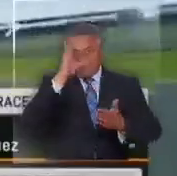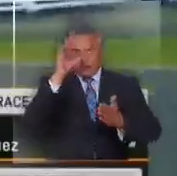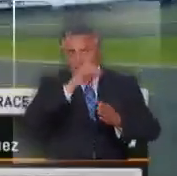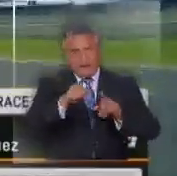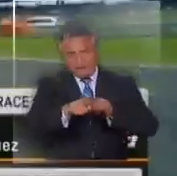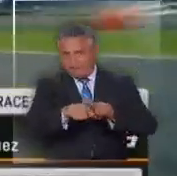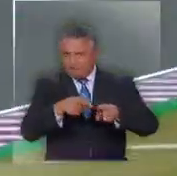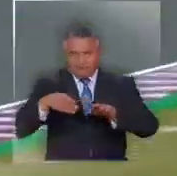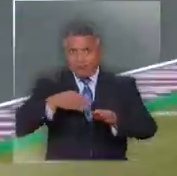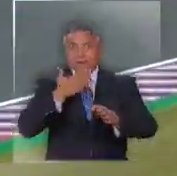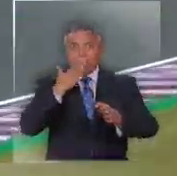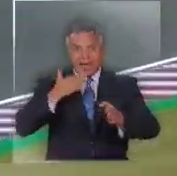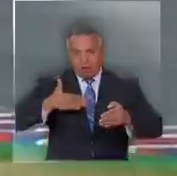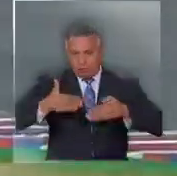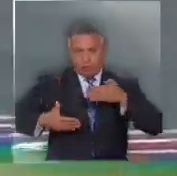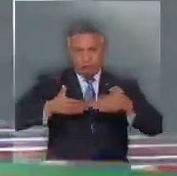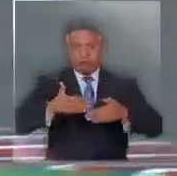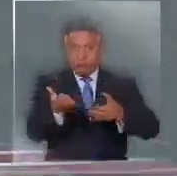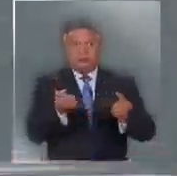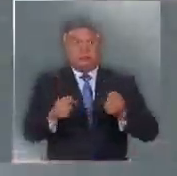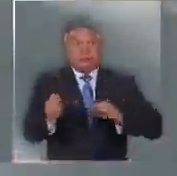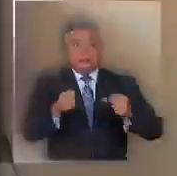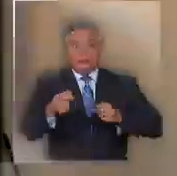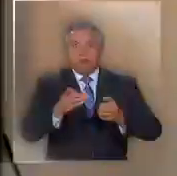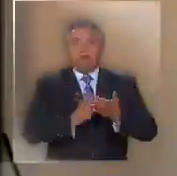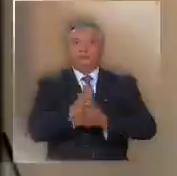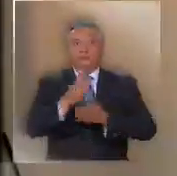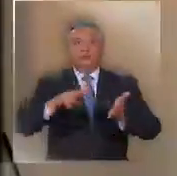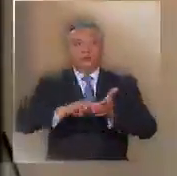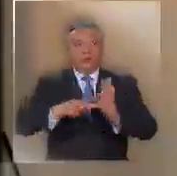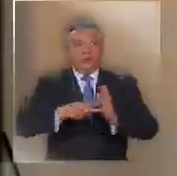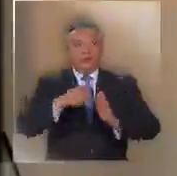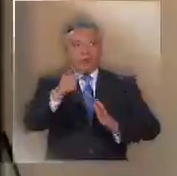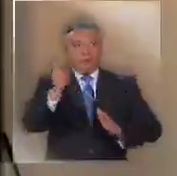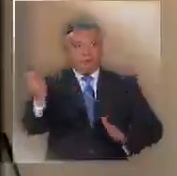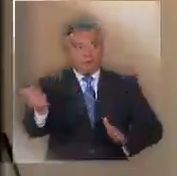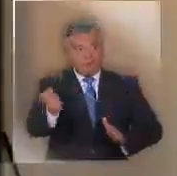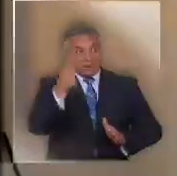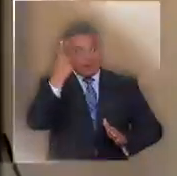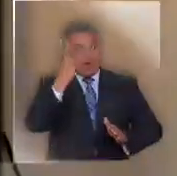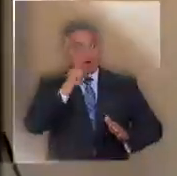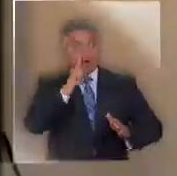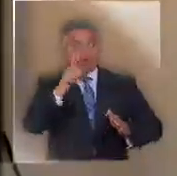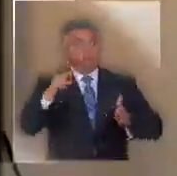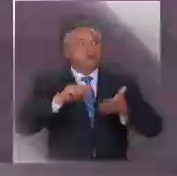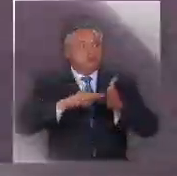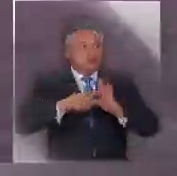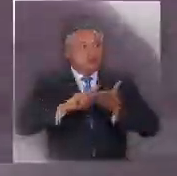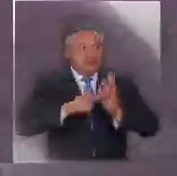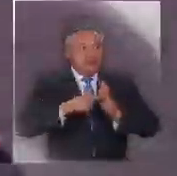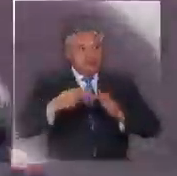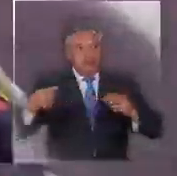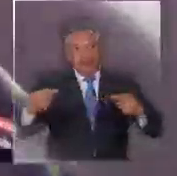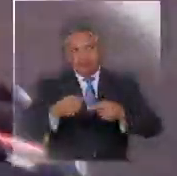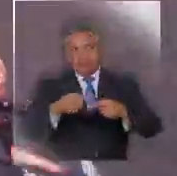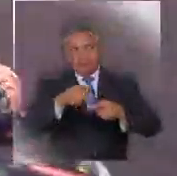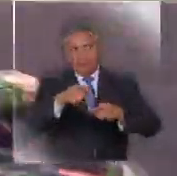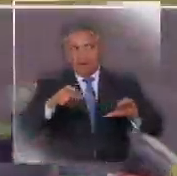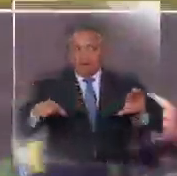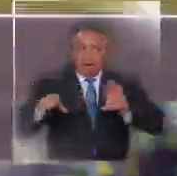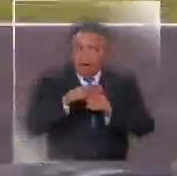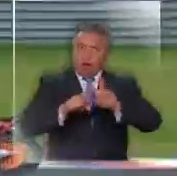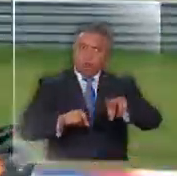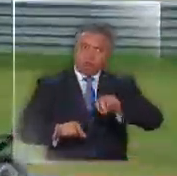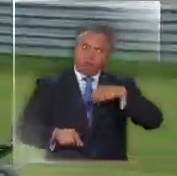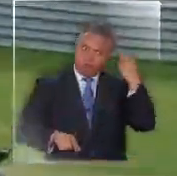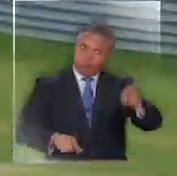o el mejor lugar posible. Con esa tensión comenzaban los problemas. Primero hay un incidente muy importante. Zarco votó literalmente a